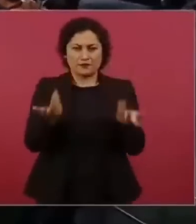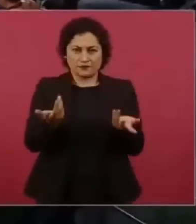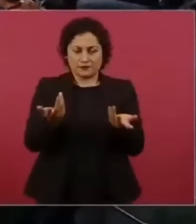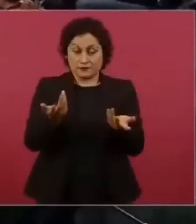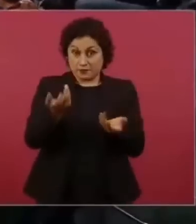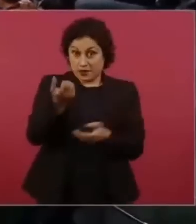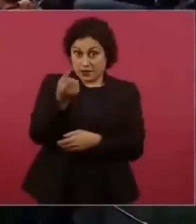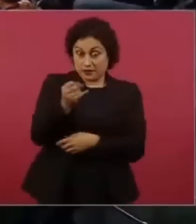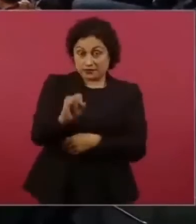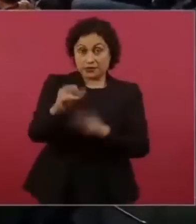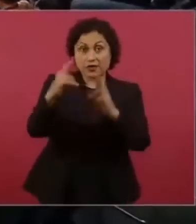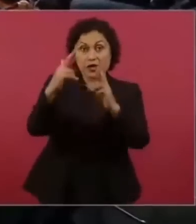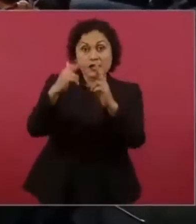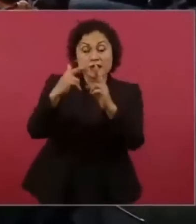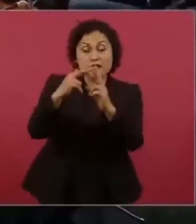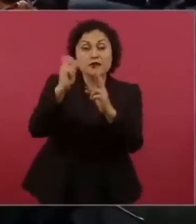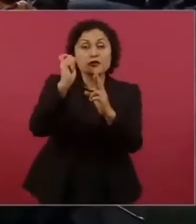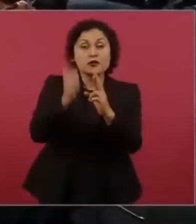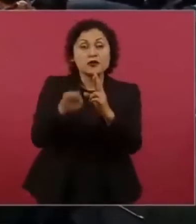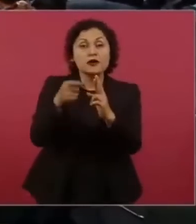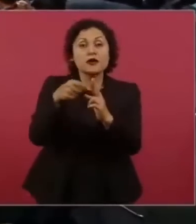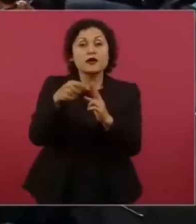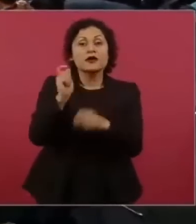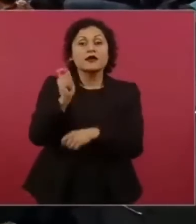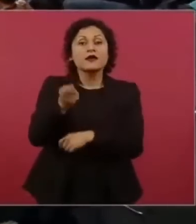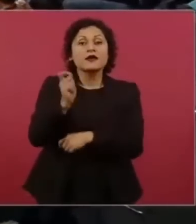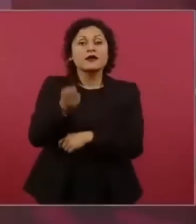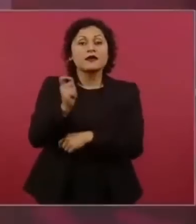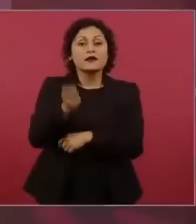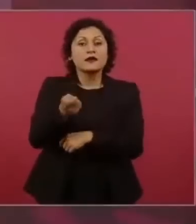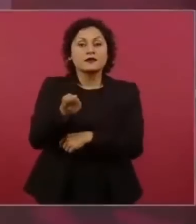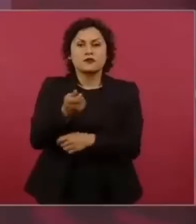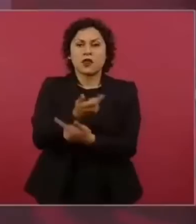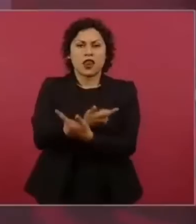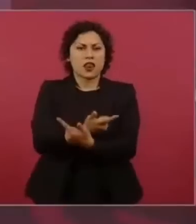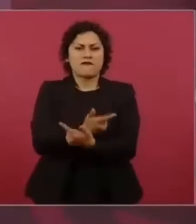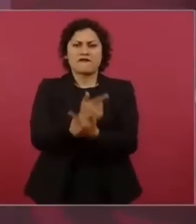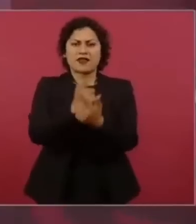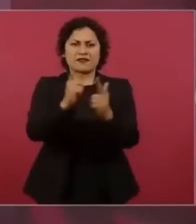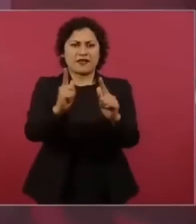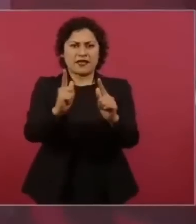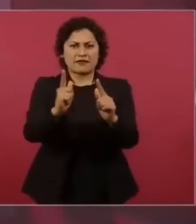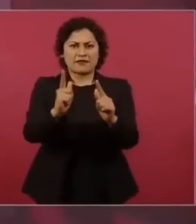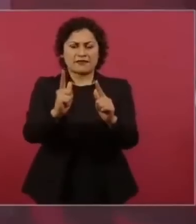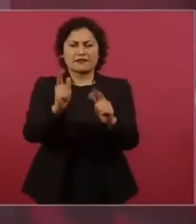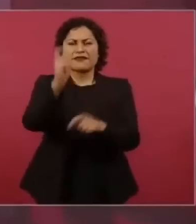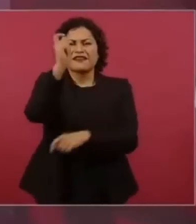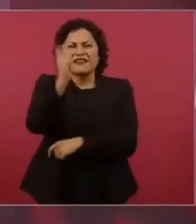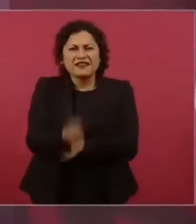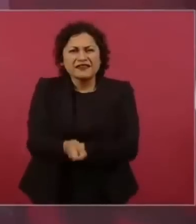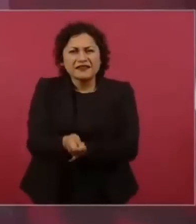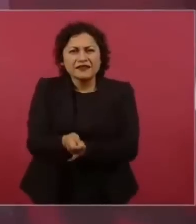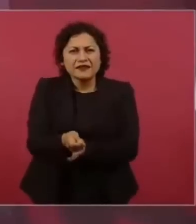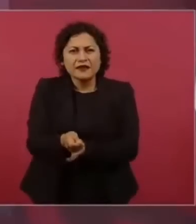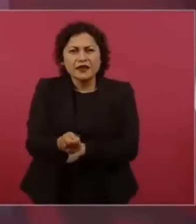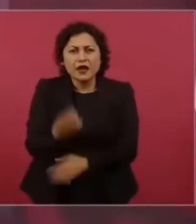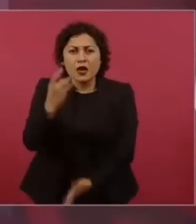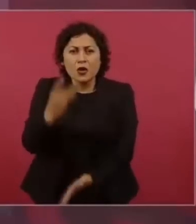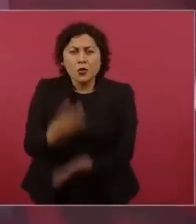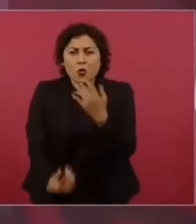de que significa la libertad religiosa que no haya una